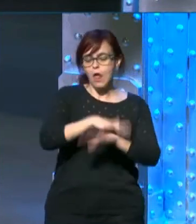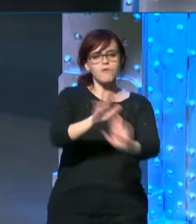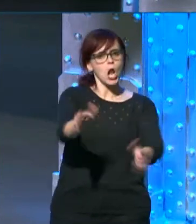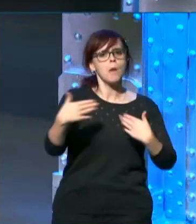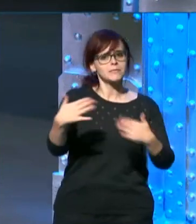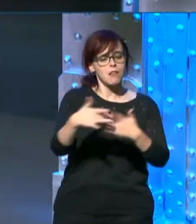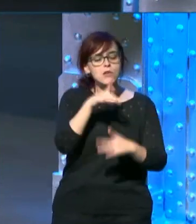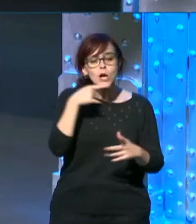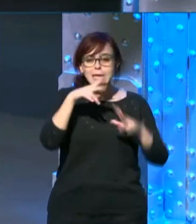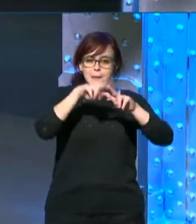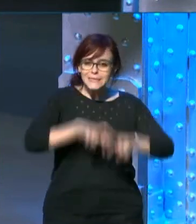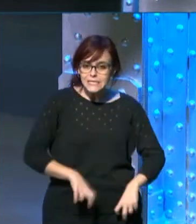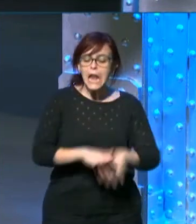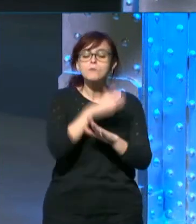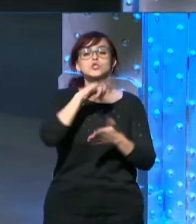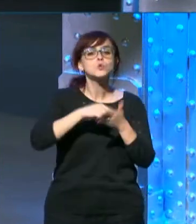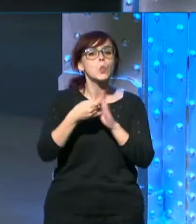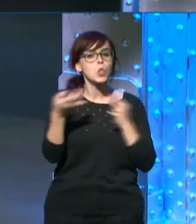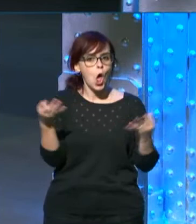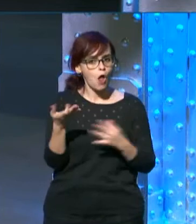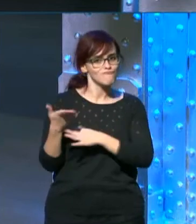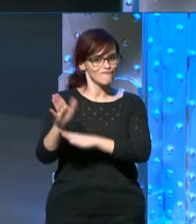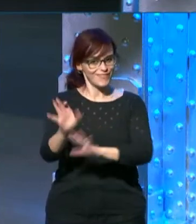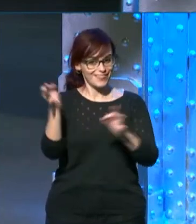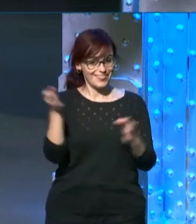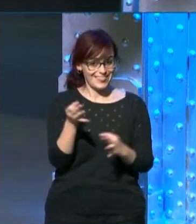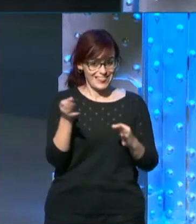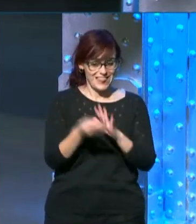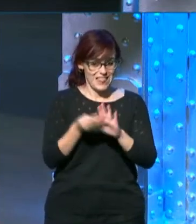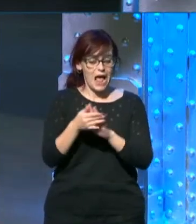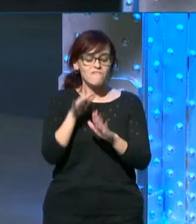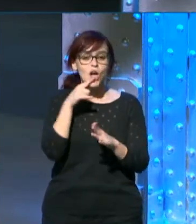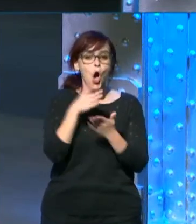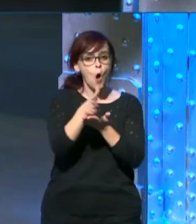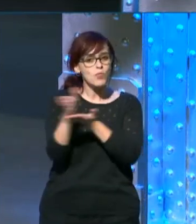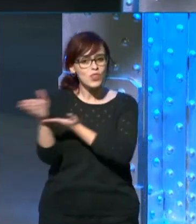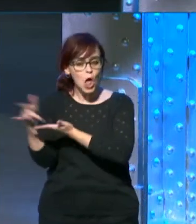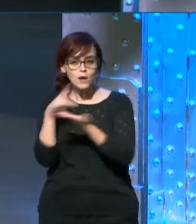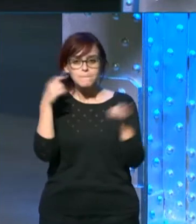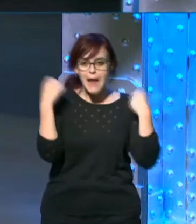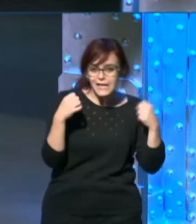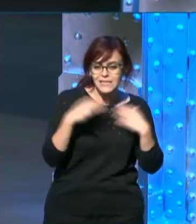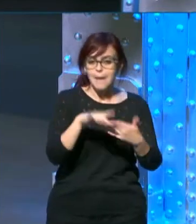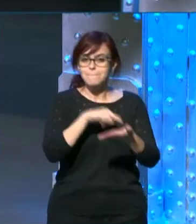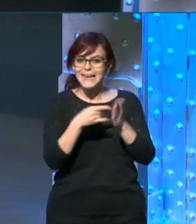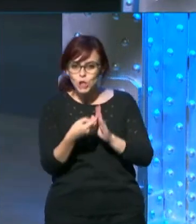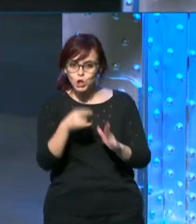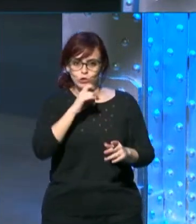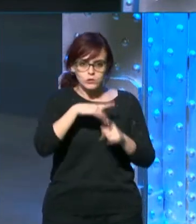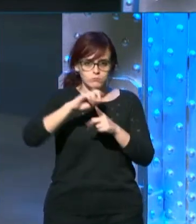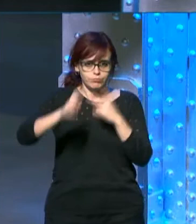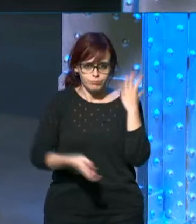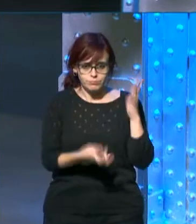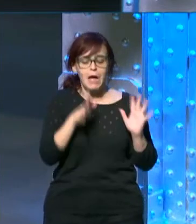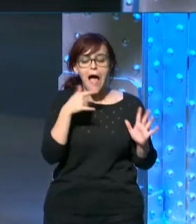nada, me voy a poner a investigar, a encontrar una solución. Y me puse a ver las distintas opciones, prácticas, métodos que había ahí